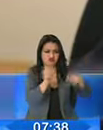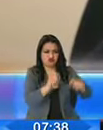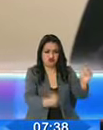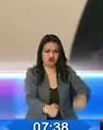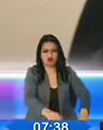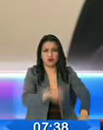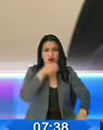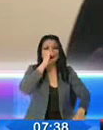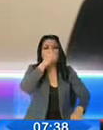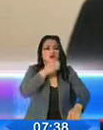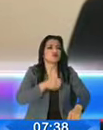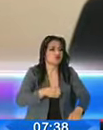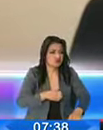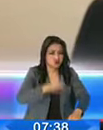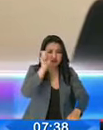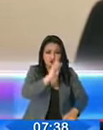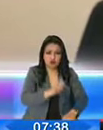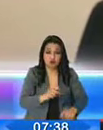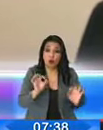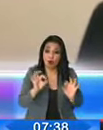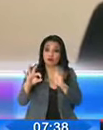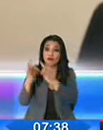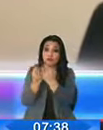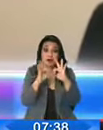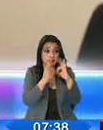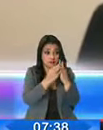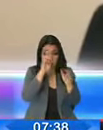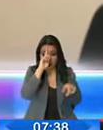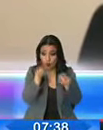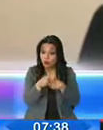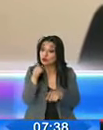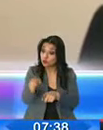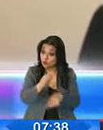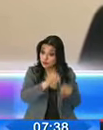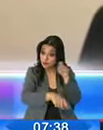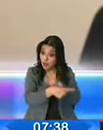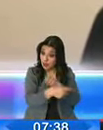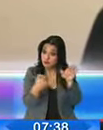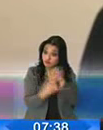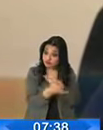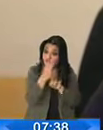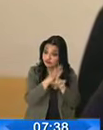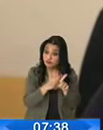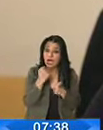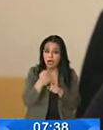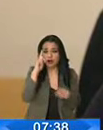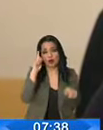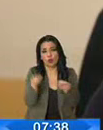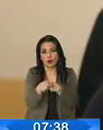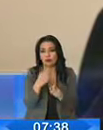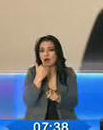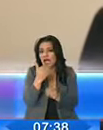Si entre la familia se ponen de acuerdo por haber hecho daño de abusar, pues se ponen de acuerdo,